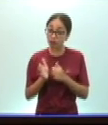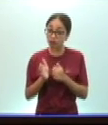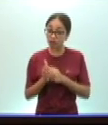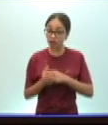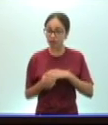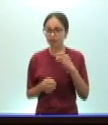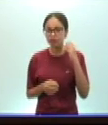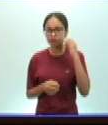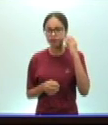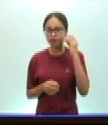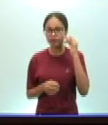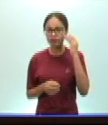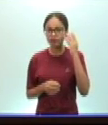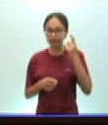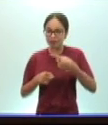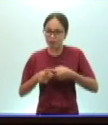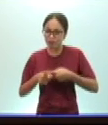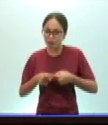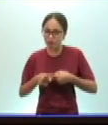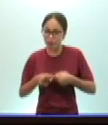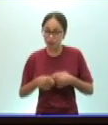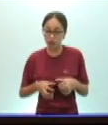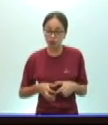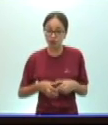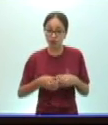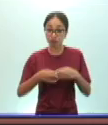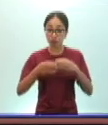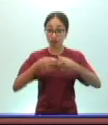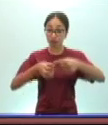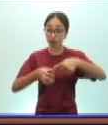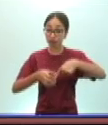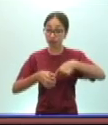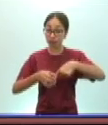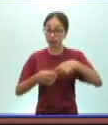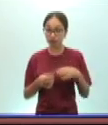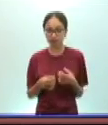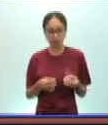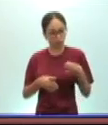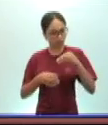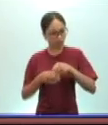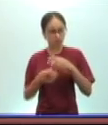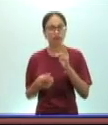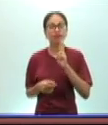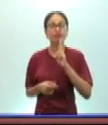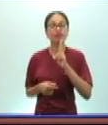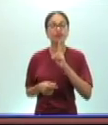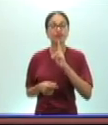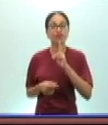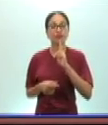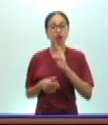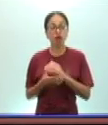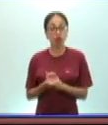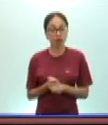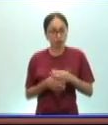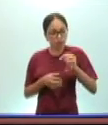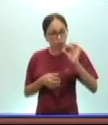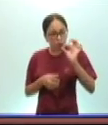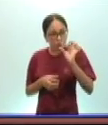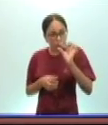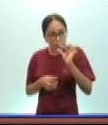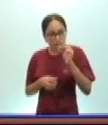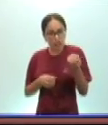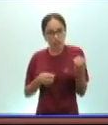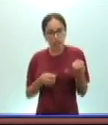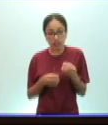carmelita. Y tenemos un vaso de precipitados que contiene agua. Vamos a añadir una pequeña muestra